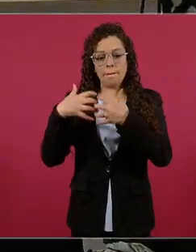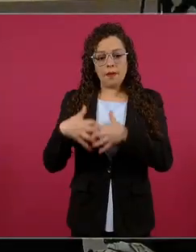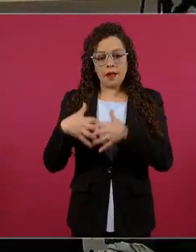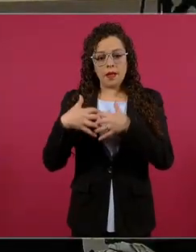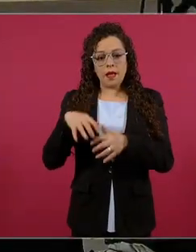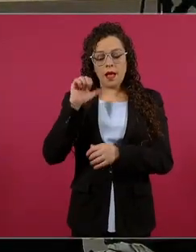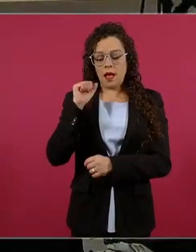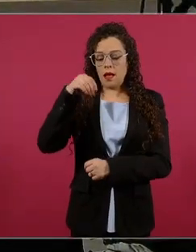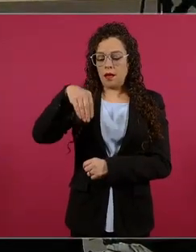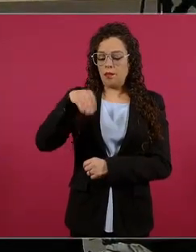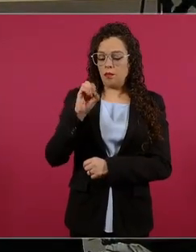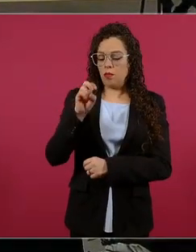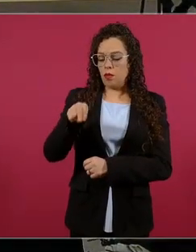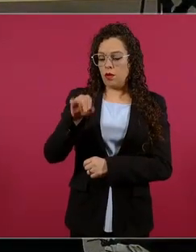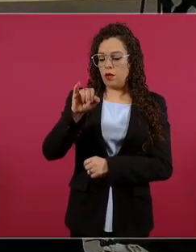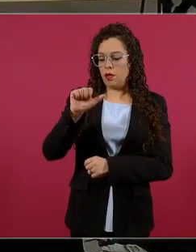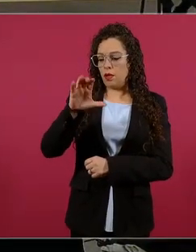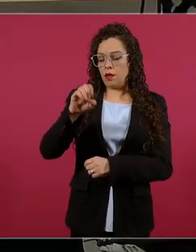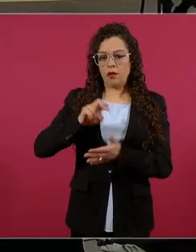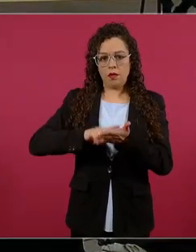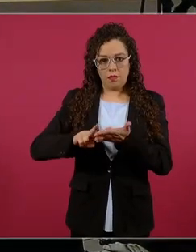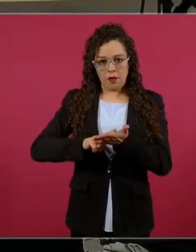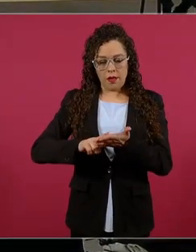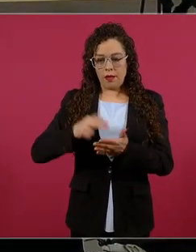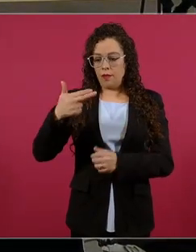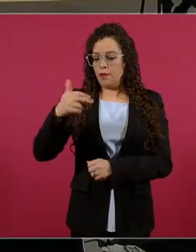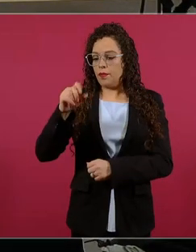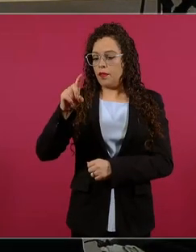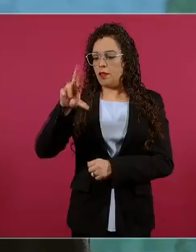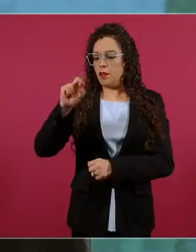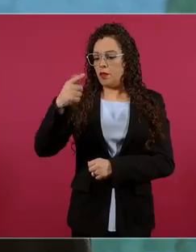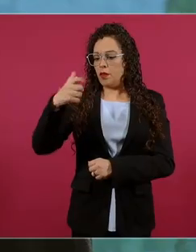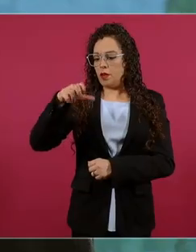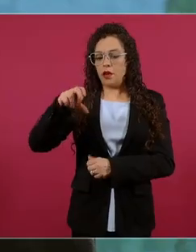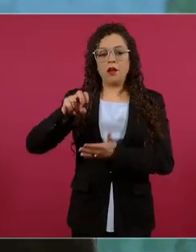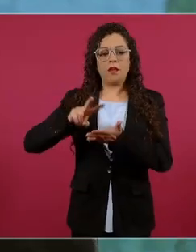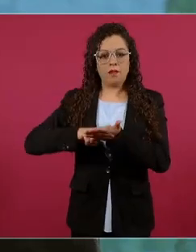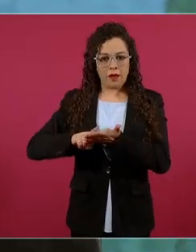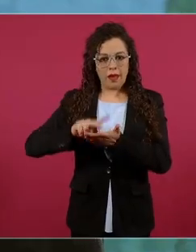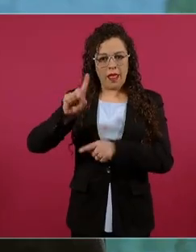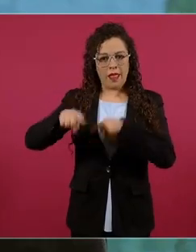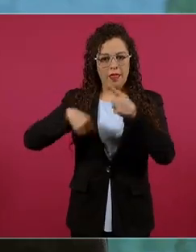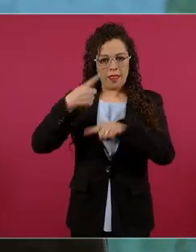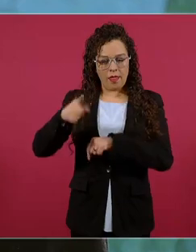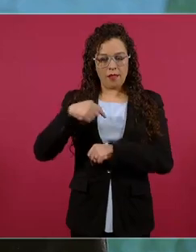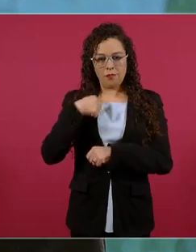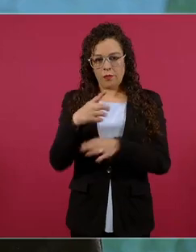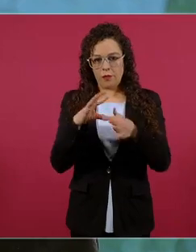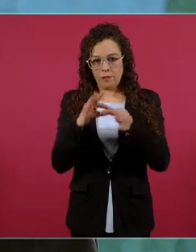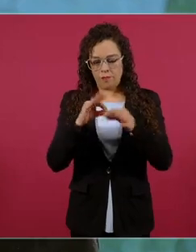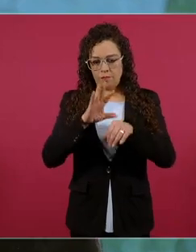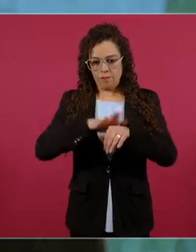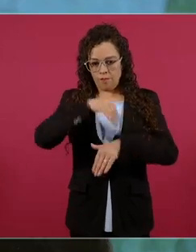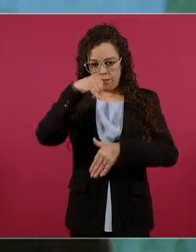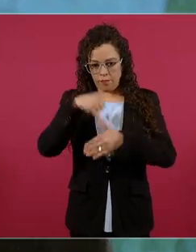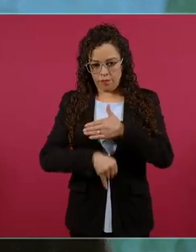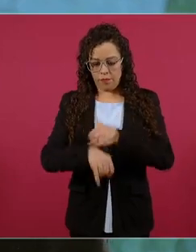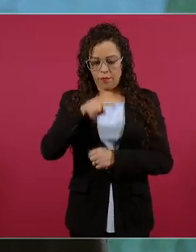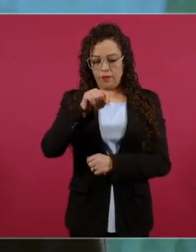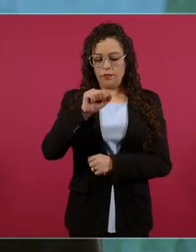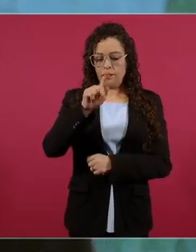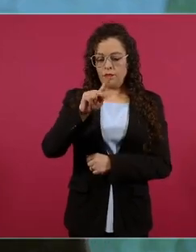de amoníaco verde y de hidrógeno verde, que les voy a explicar más adelante. Y los dos polos de Tapachula 1 y Tapachula 2,